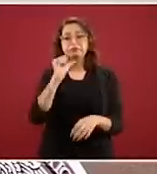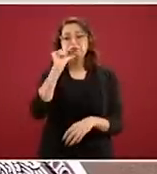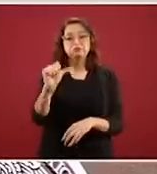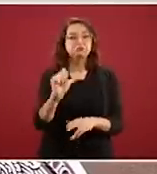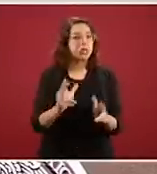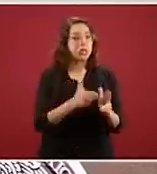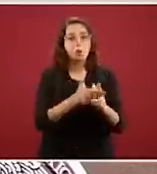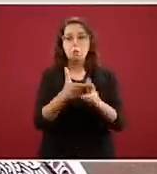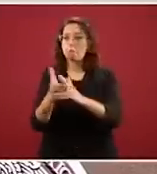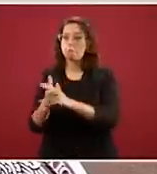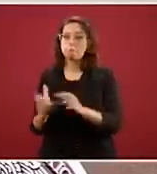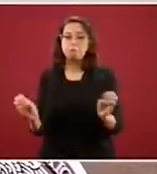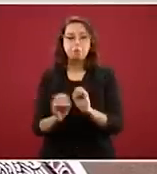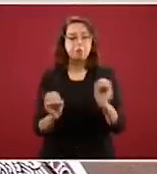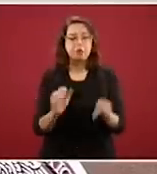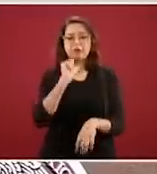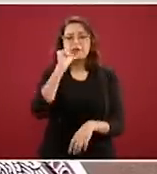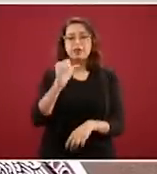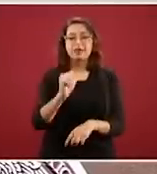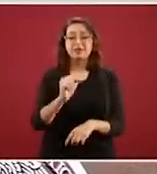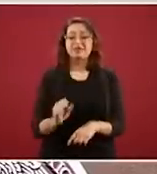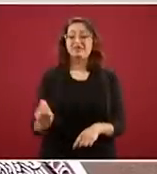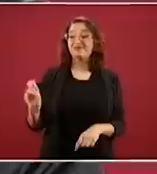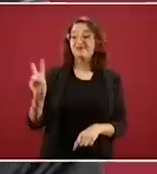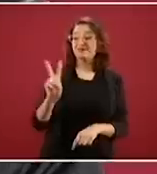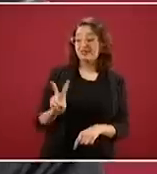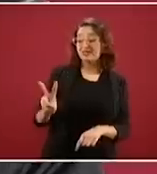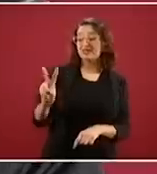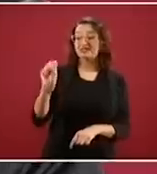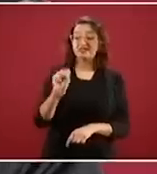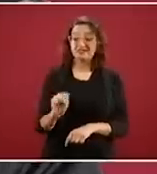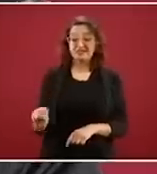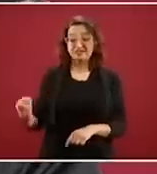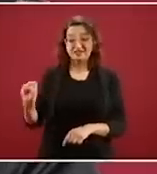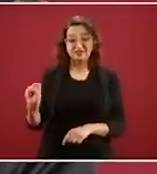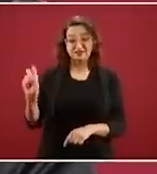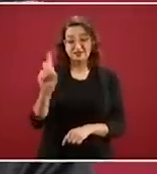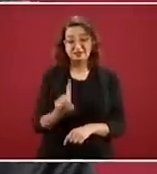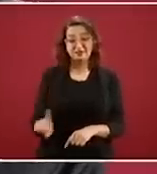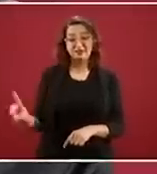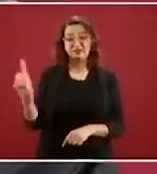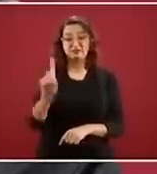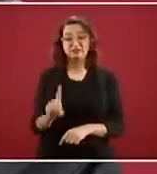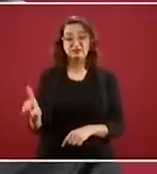homicidios y viernes, sábado y domingo